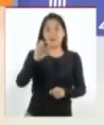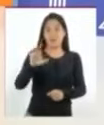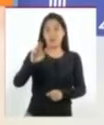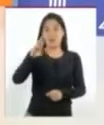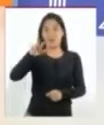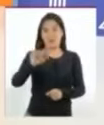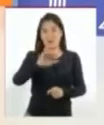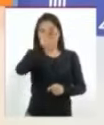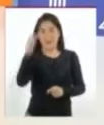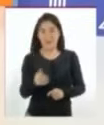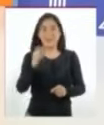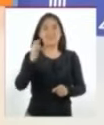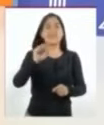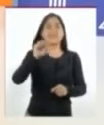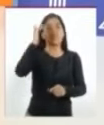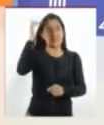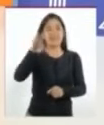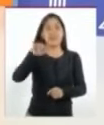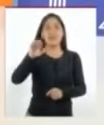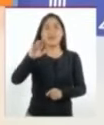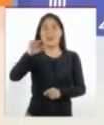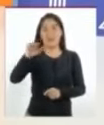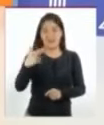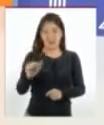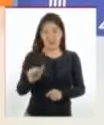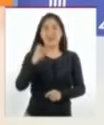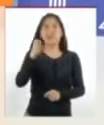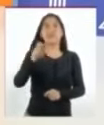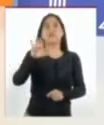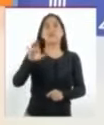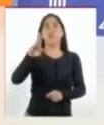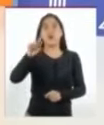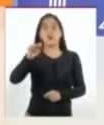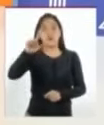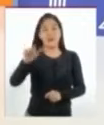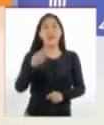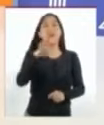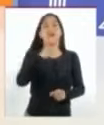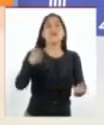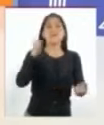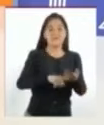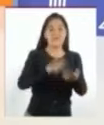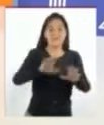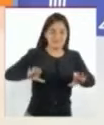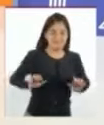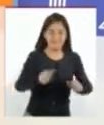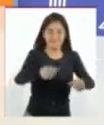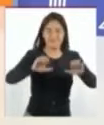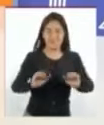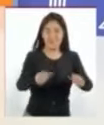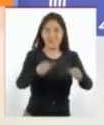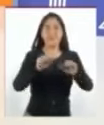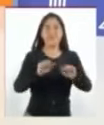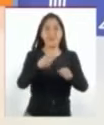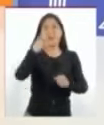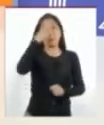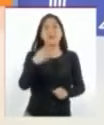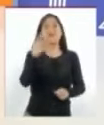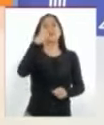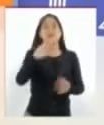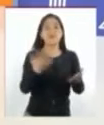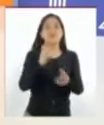cerca de Ocosocuautla, han sido encontrados metates y manos de metate, instrumentos para